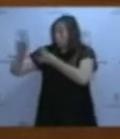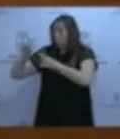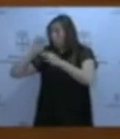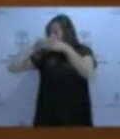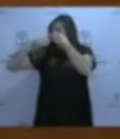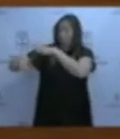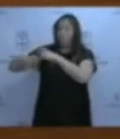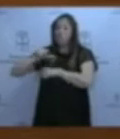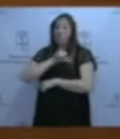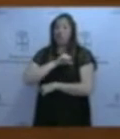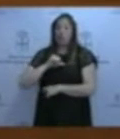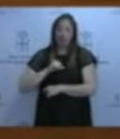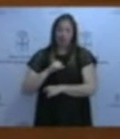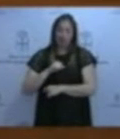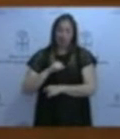Bien,